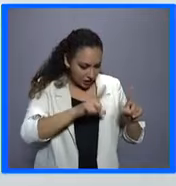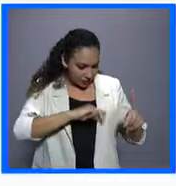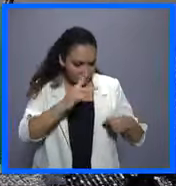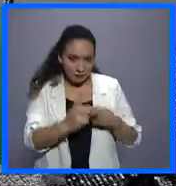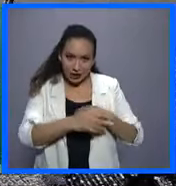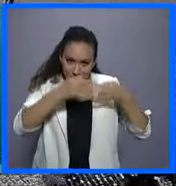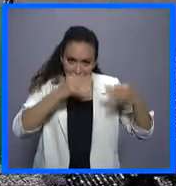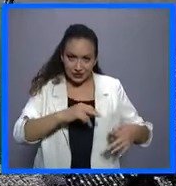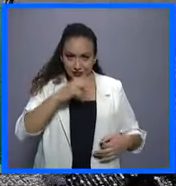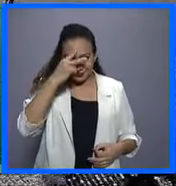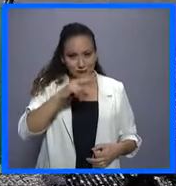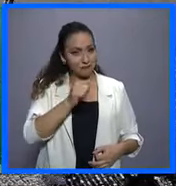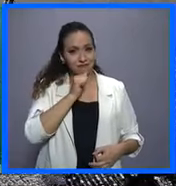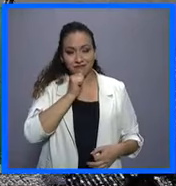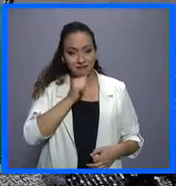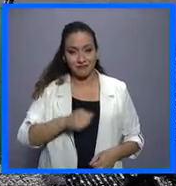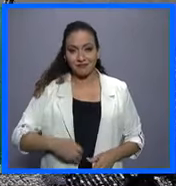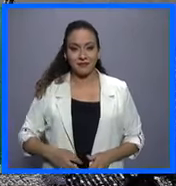México.